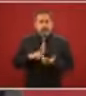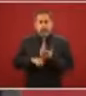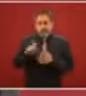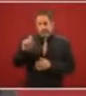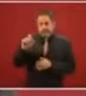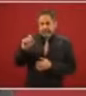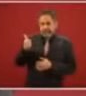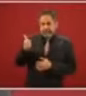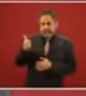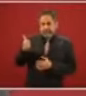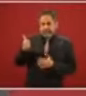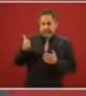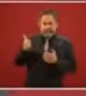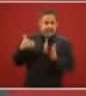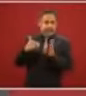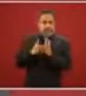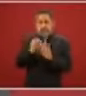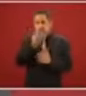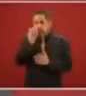26,000 escuelas